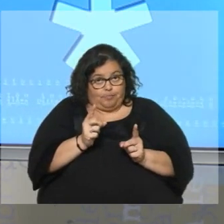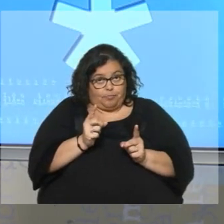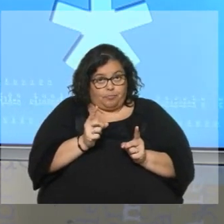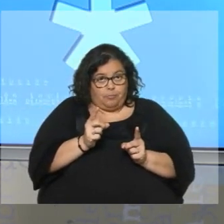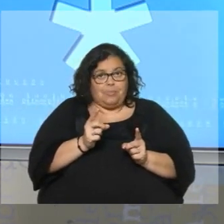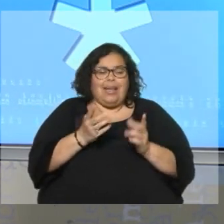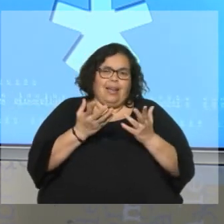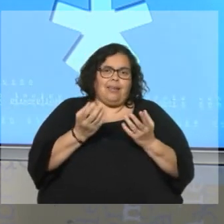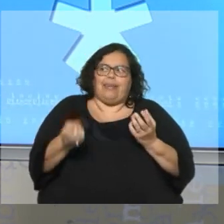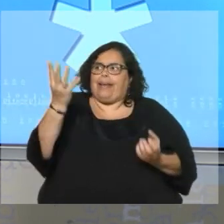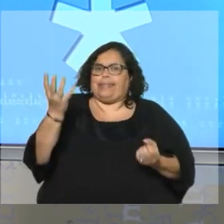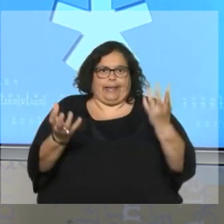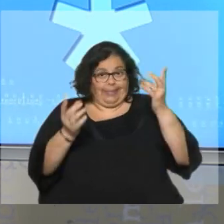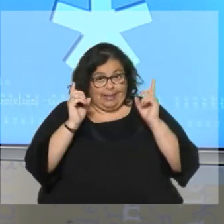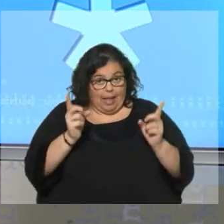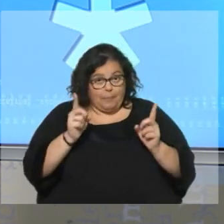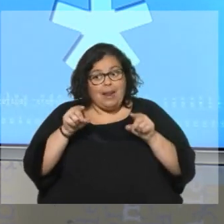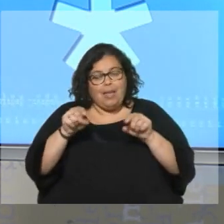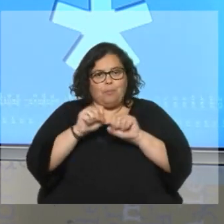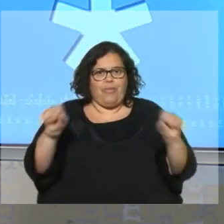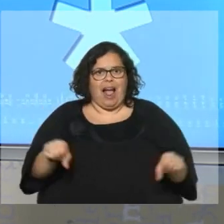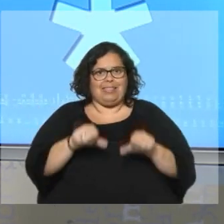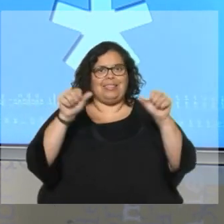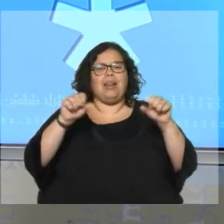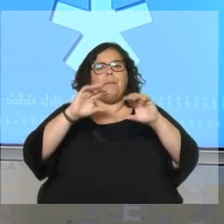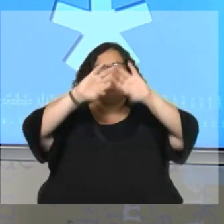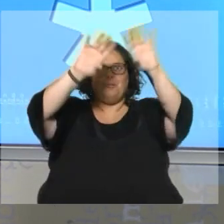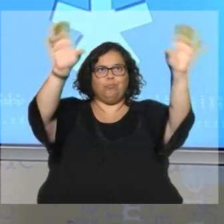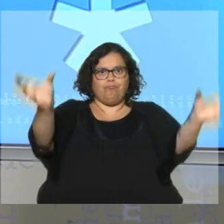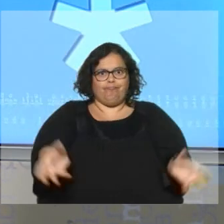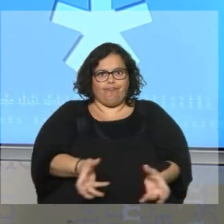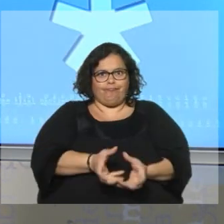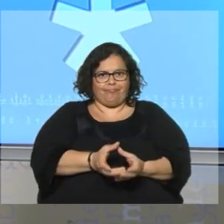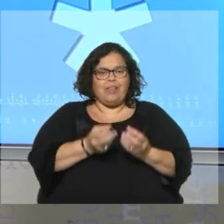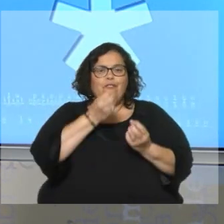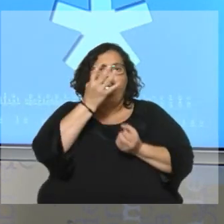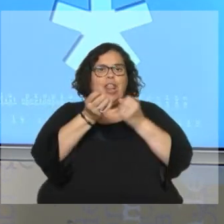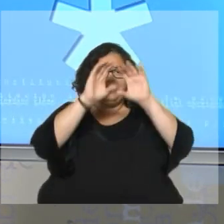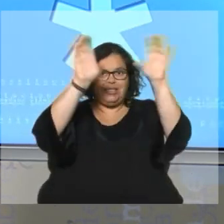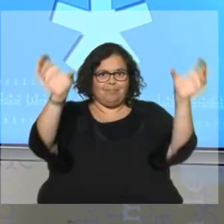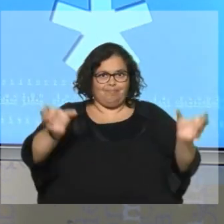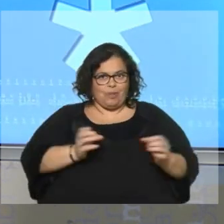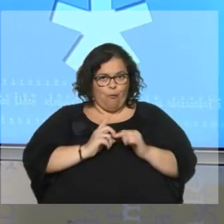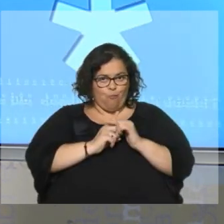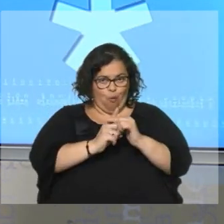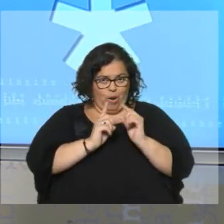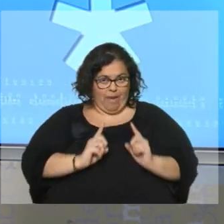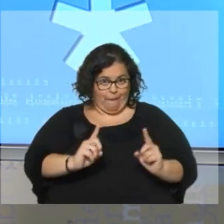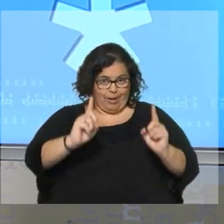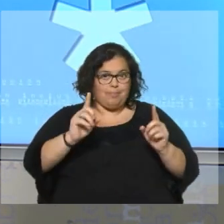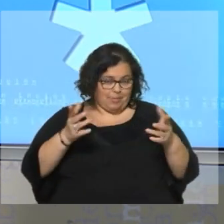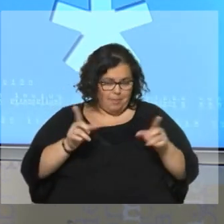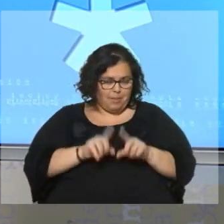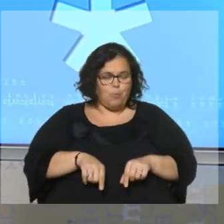un poco separado. Y con ellas fabrican, por ejemplo, las coronas fúnebres. Les propongo a partir de ahora conocer más sobre este oficio